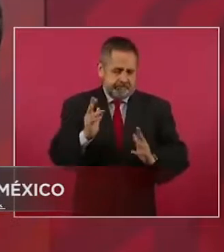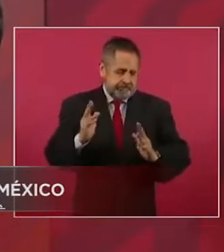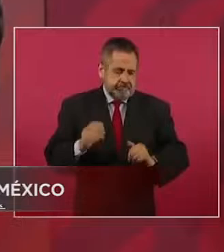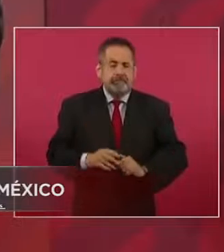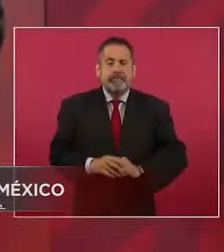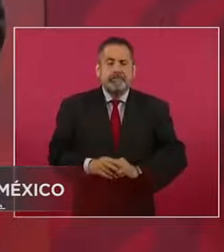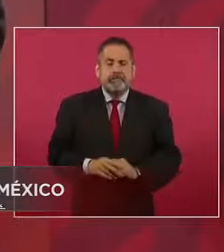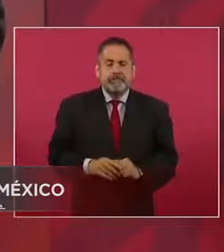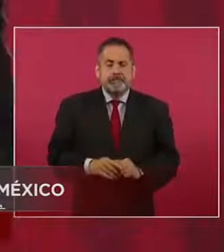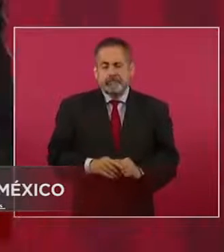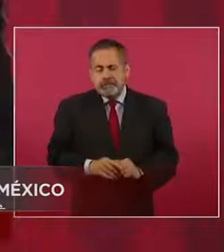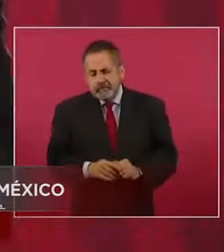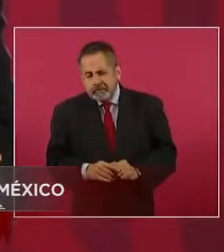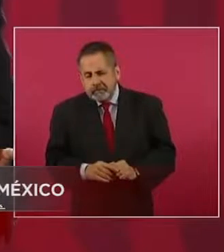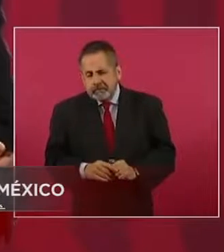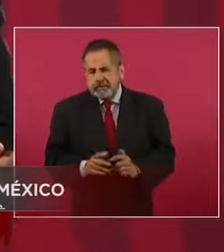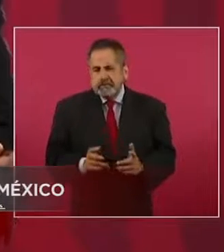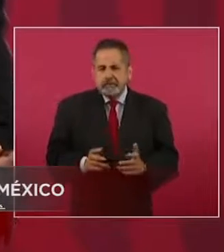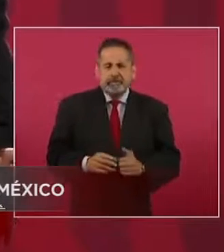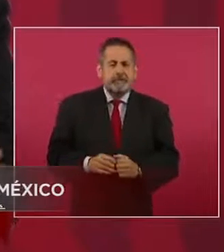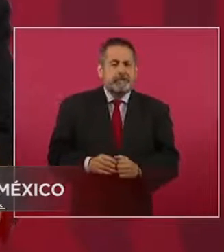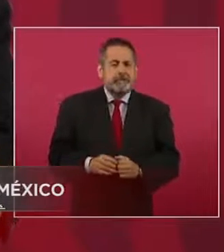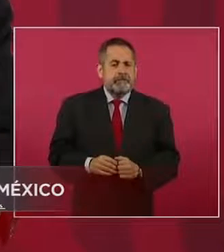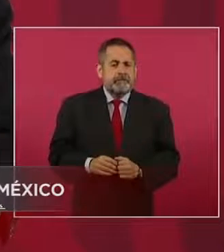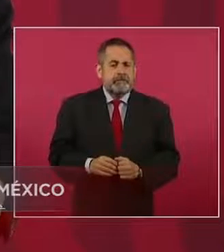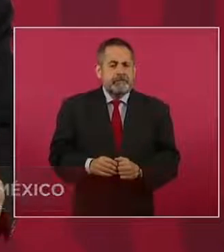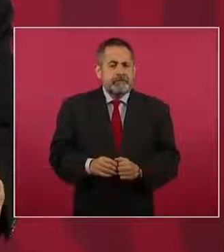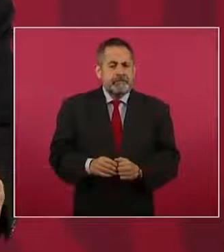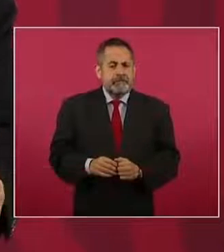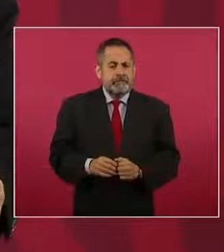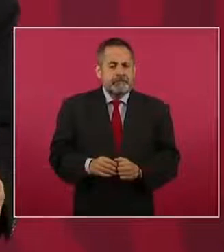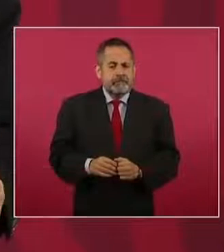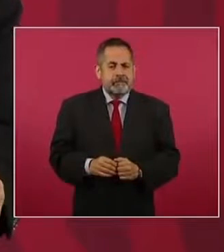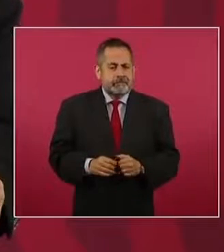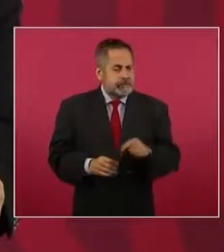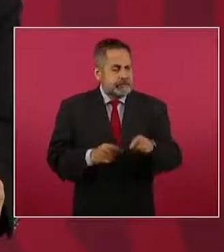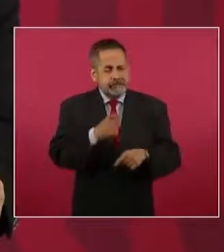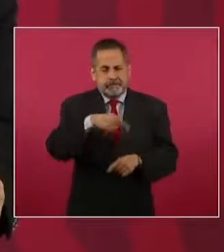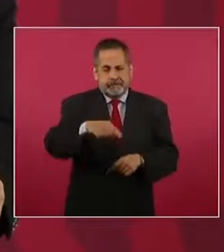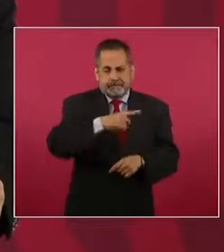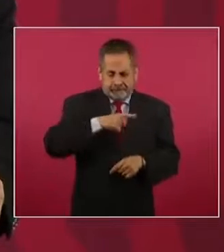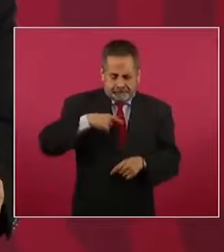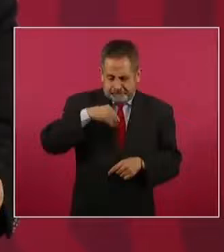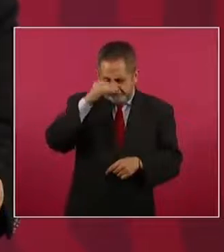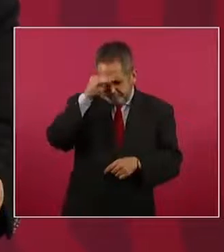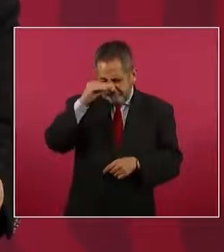Pero como que ya deberían de pensar